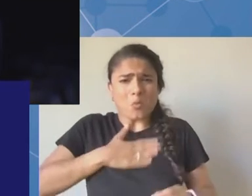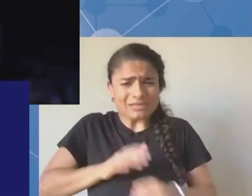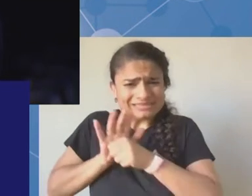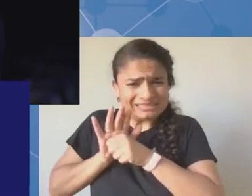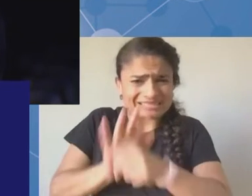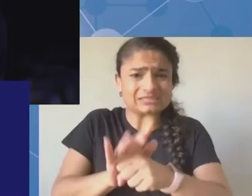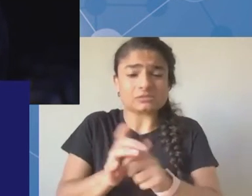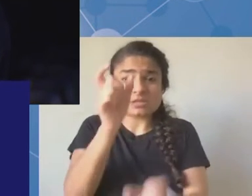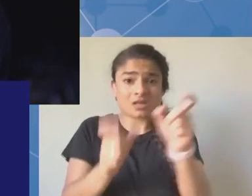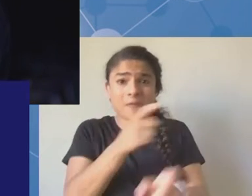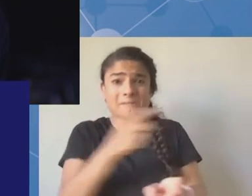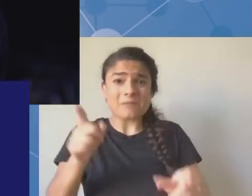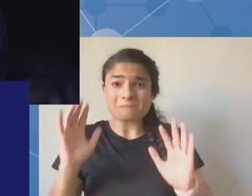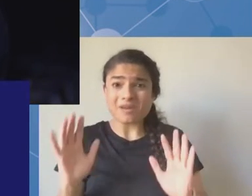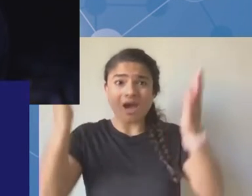militares.